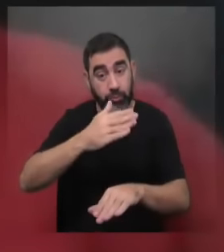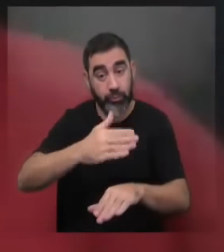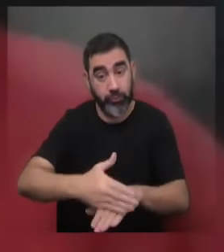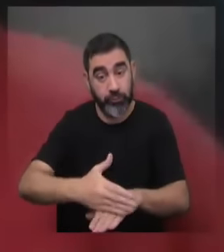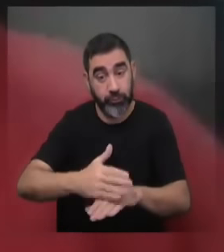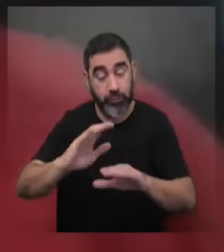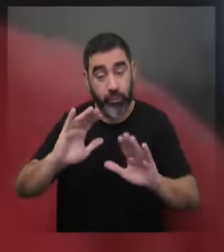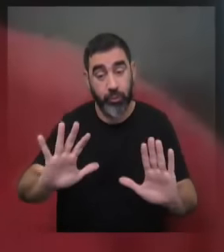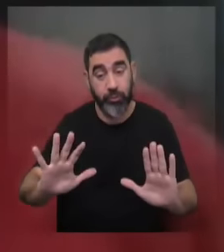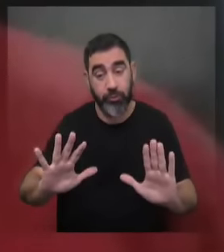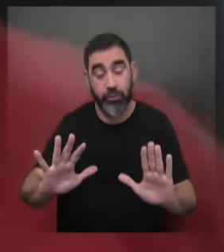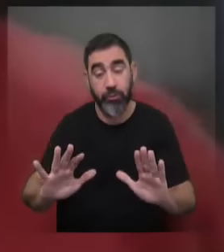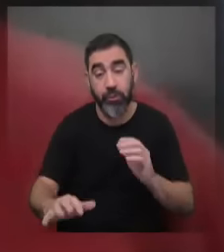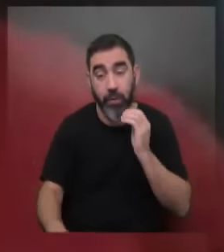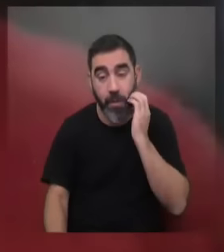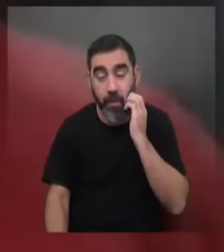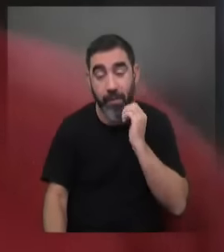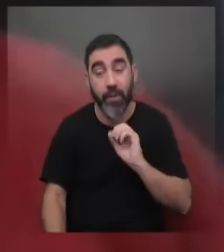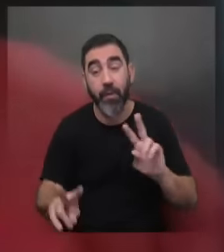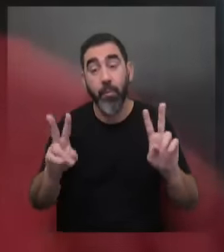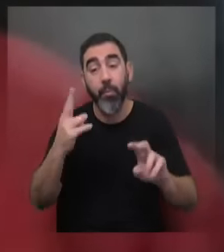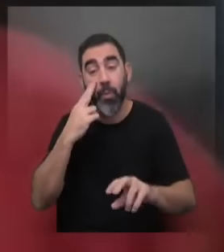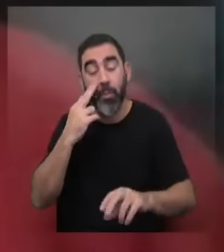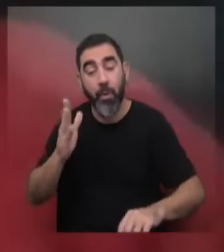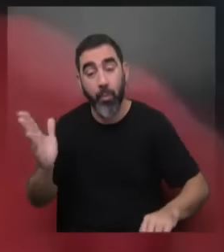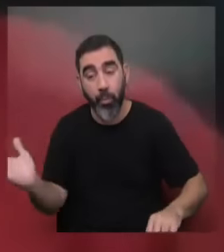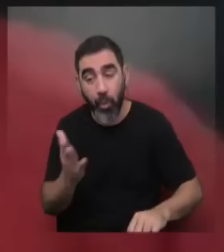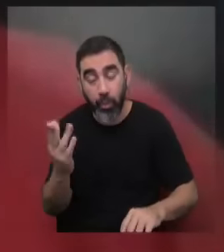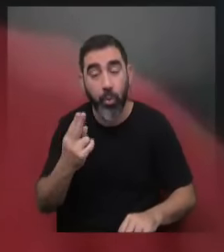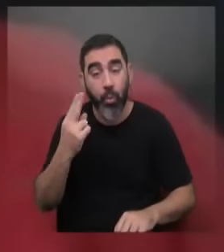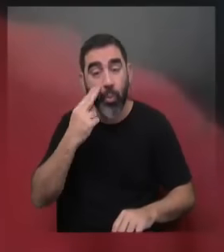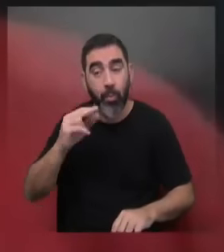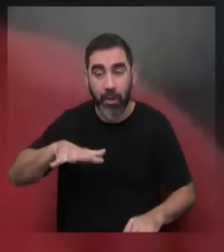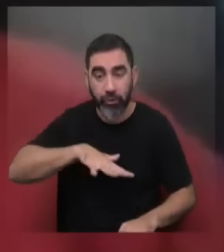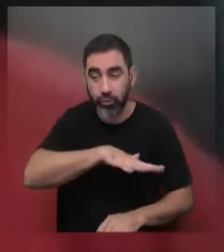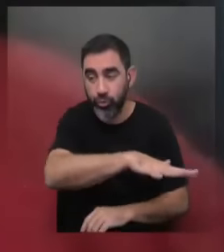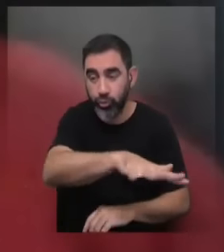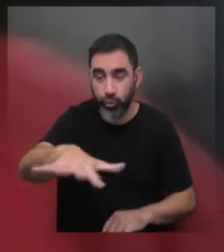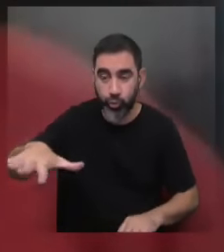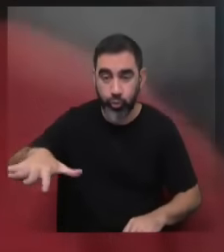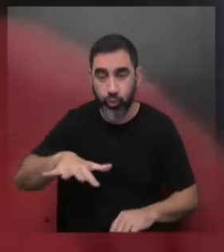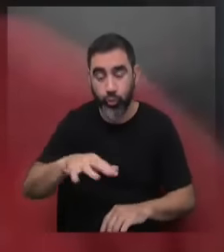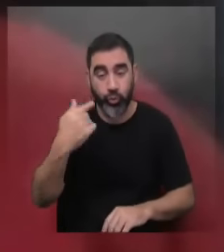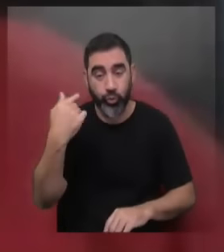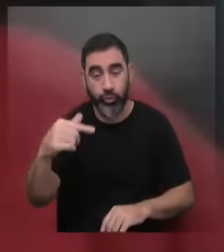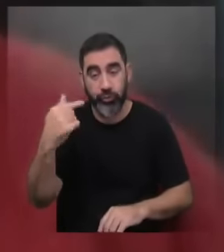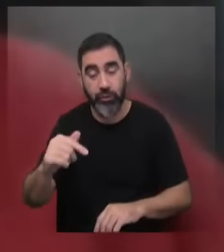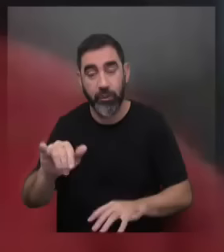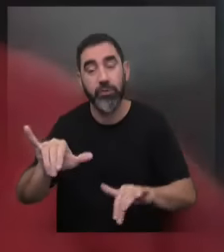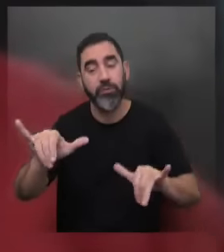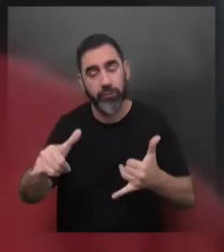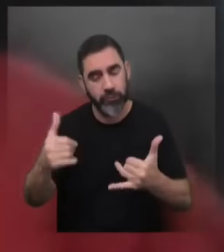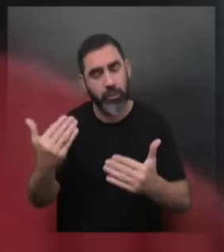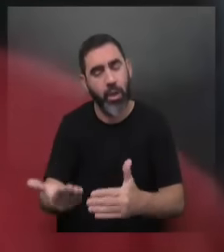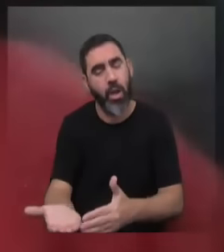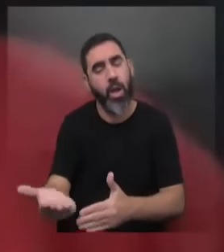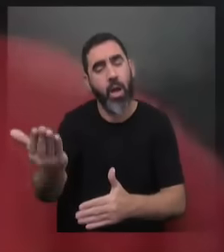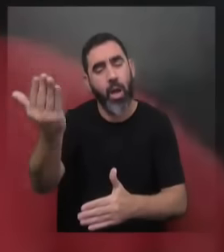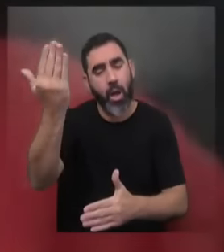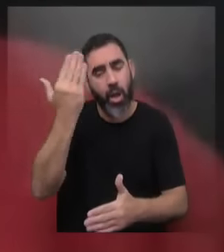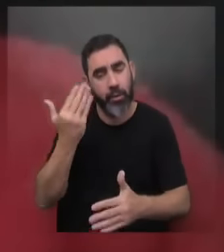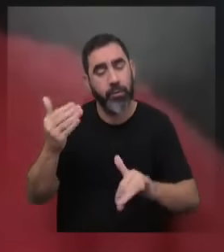eh este productivo un impacto social este Bueno ya se venía